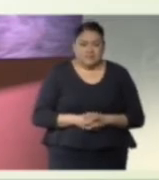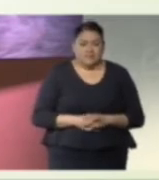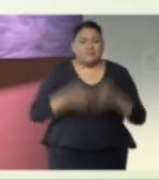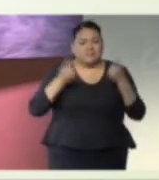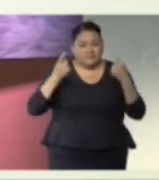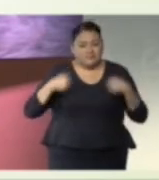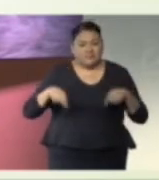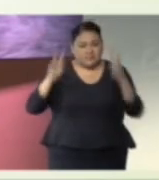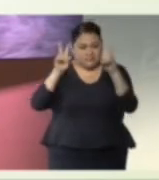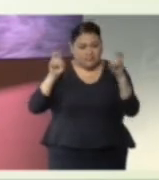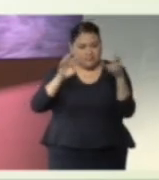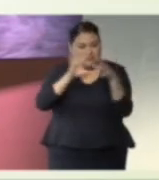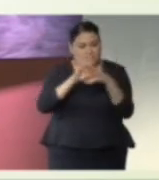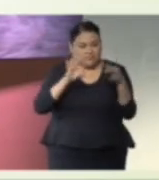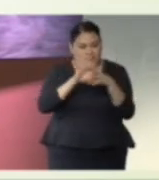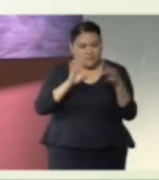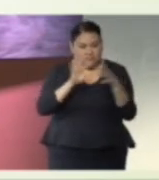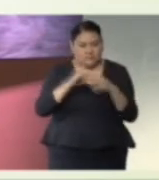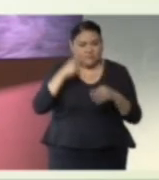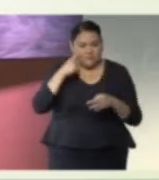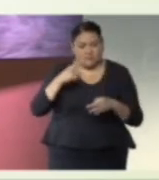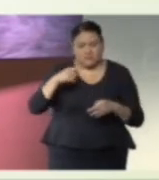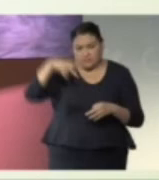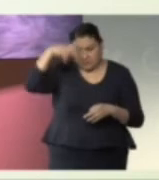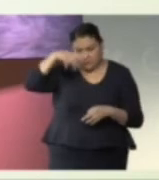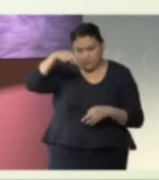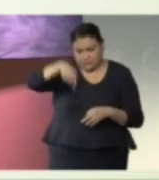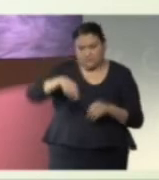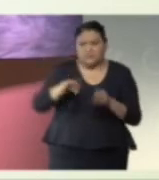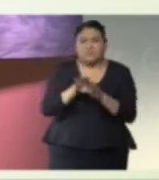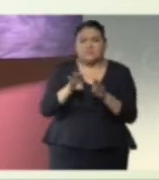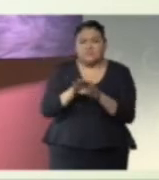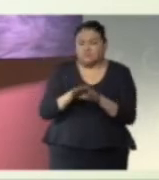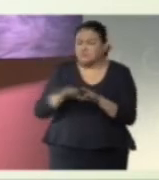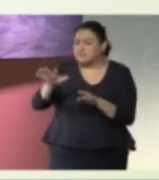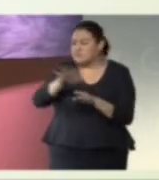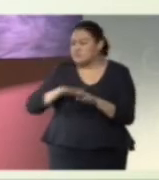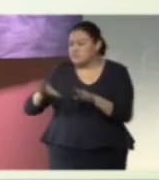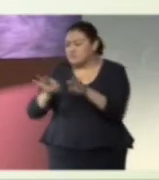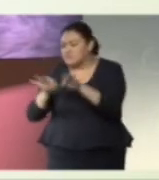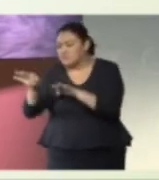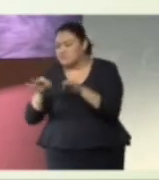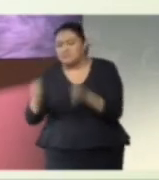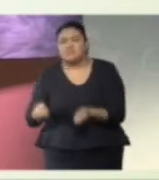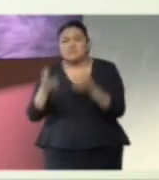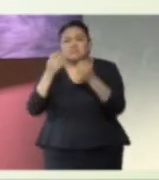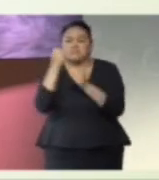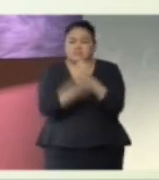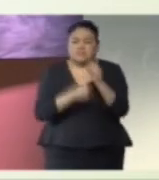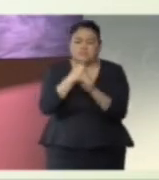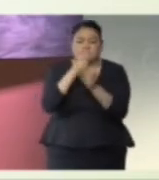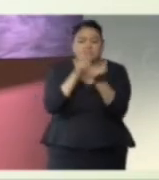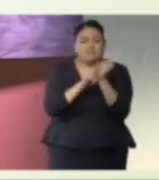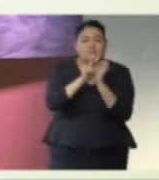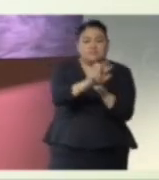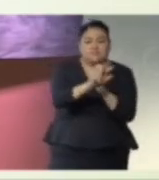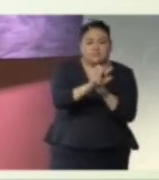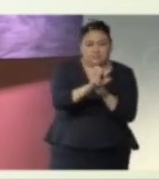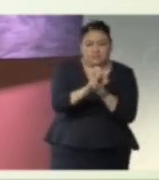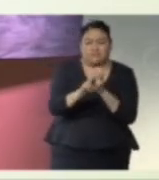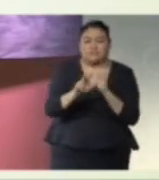Hablando ya del personal ocupado, pues en México estamos en 2017 hablando de 38% de las